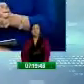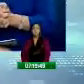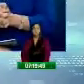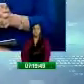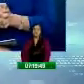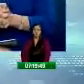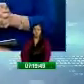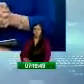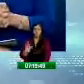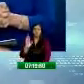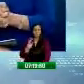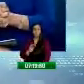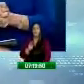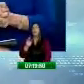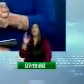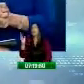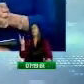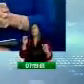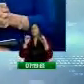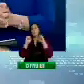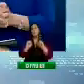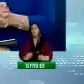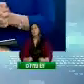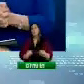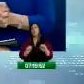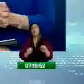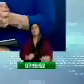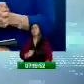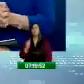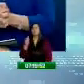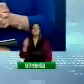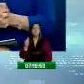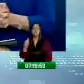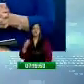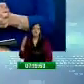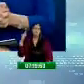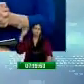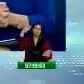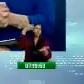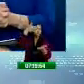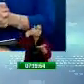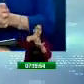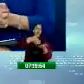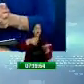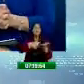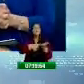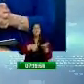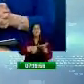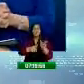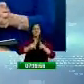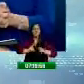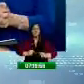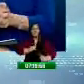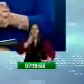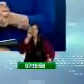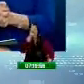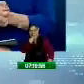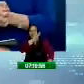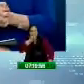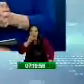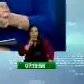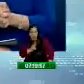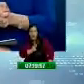Luisa, las personas pueden acercarse a cualquier unidad de salud del Ministerio de Salud